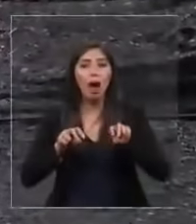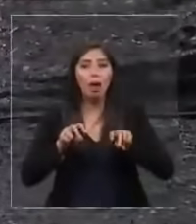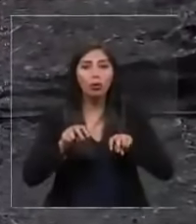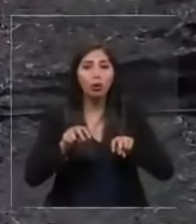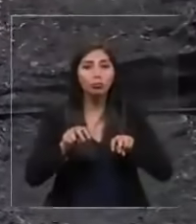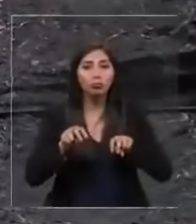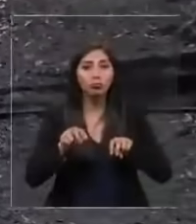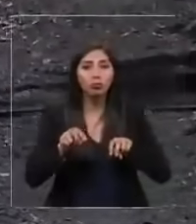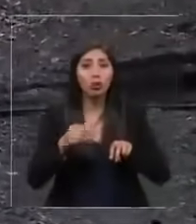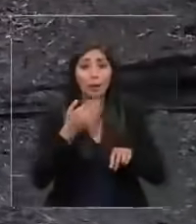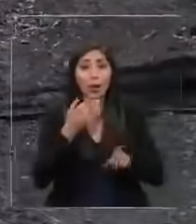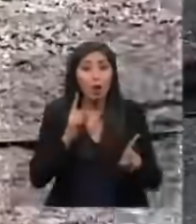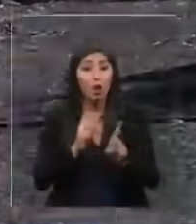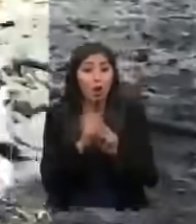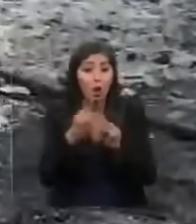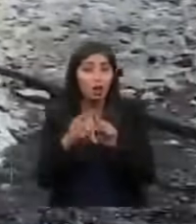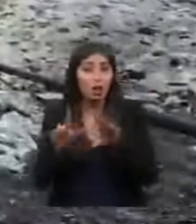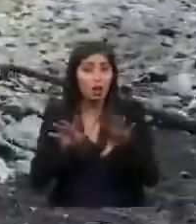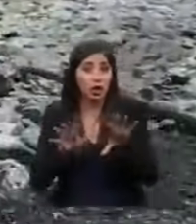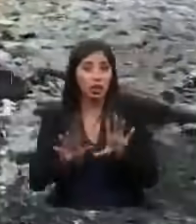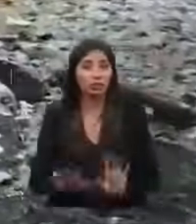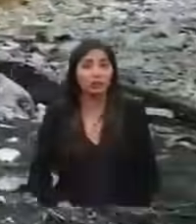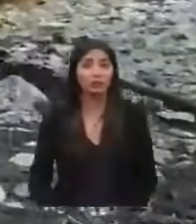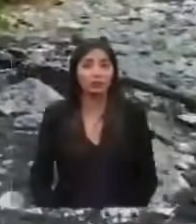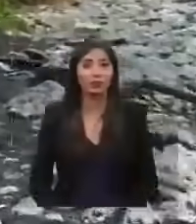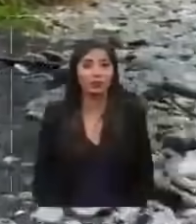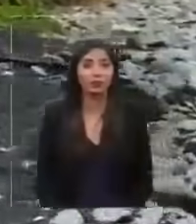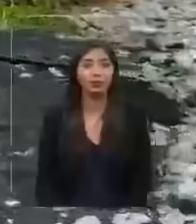lo único que nos encontramos.